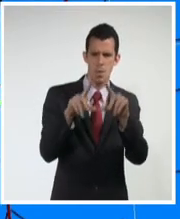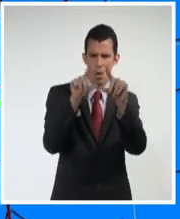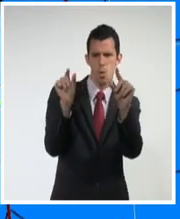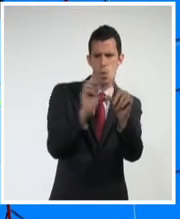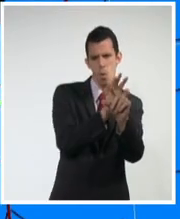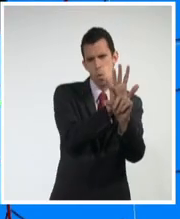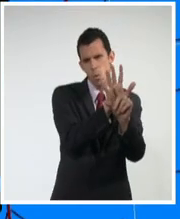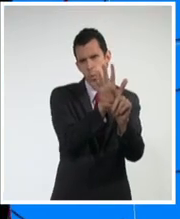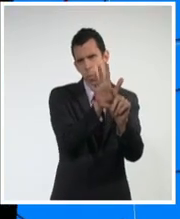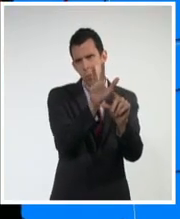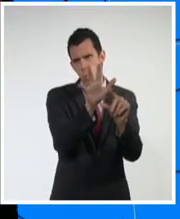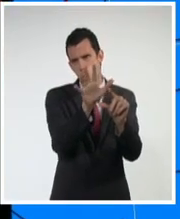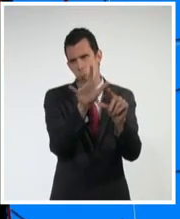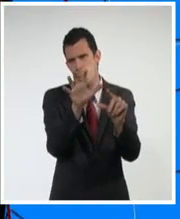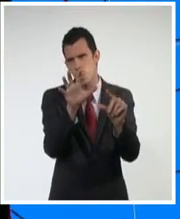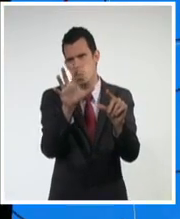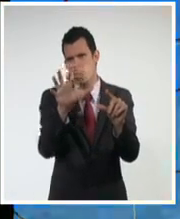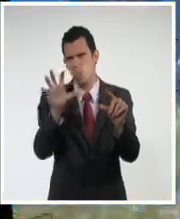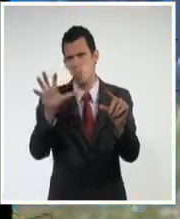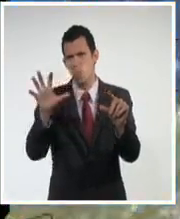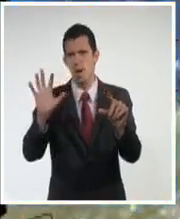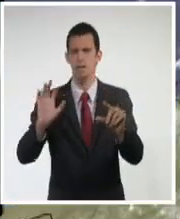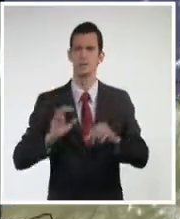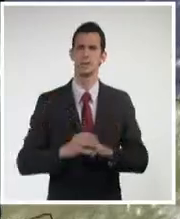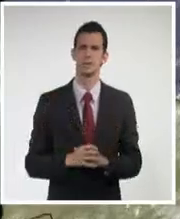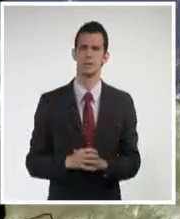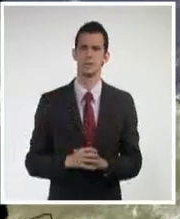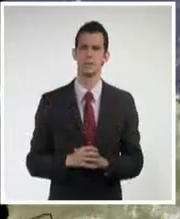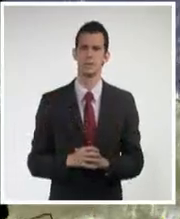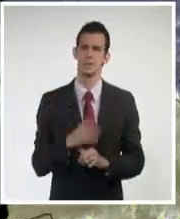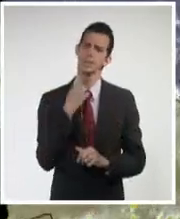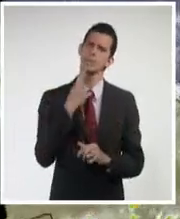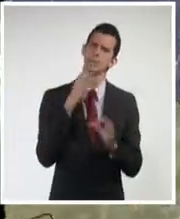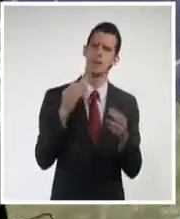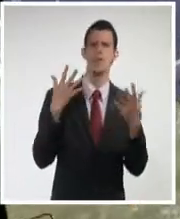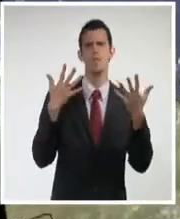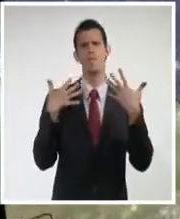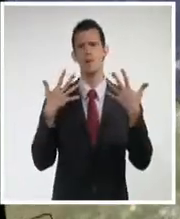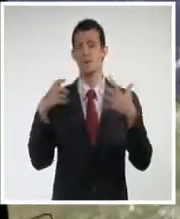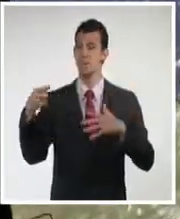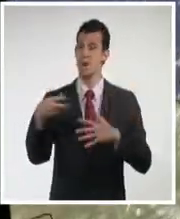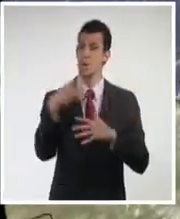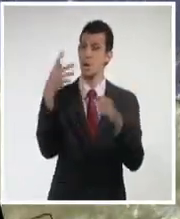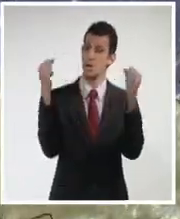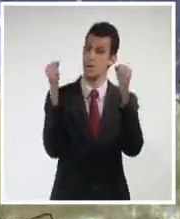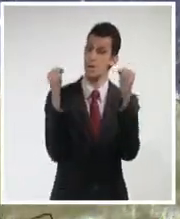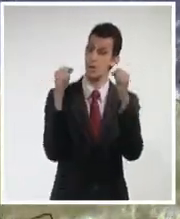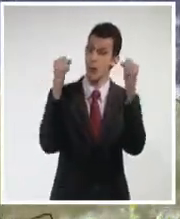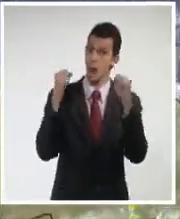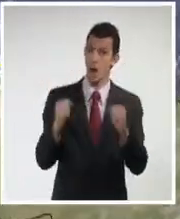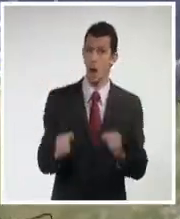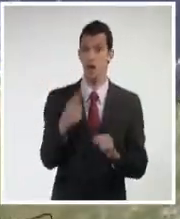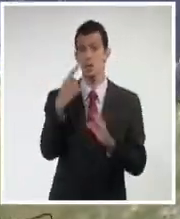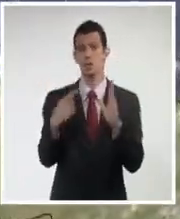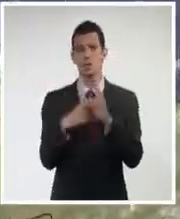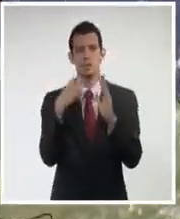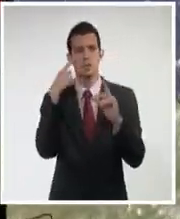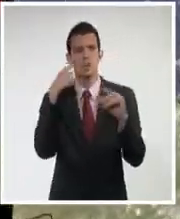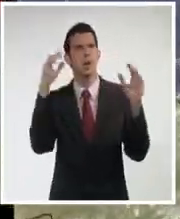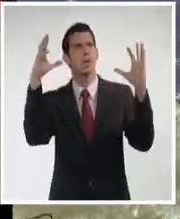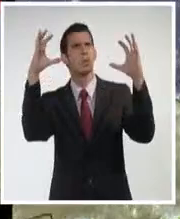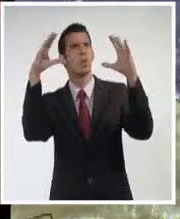hacia zonas de la costa norte y también el tiempo fresco en general y las madrugadas frías se mantienen. Observen que predomina poca nubosidad y